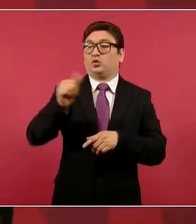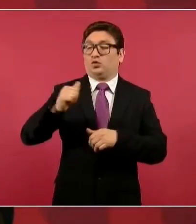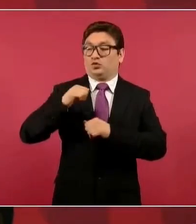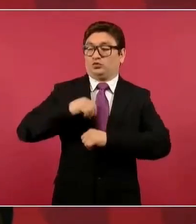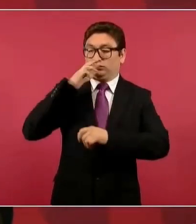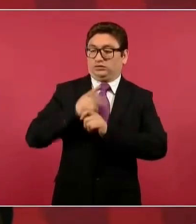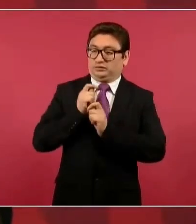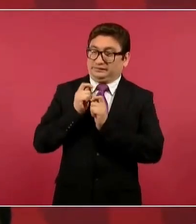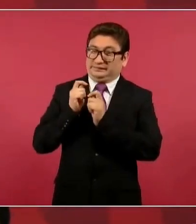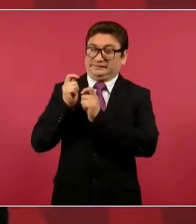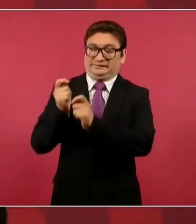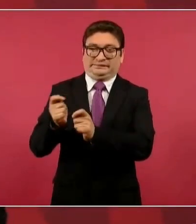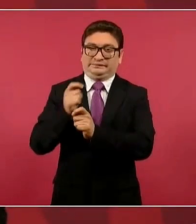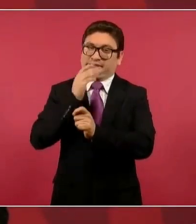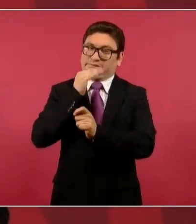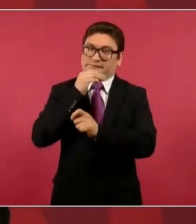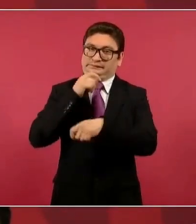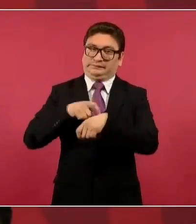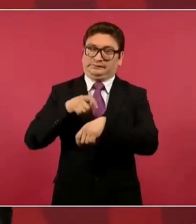nombrar